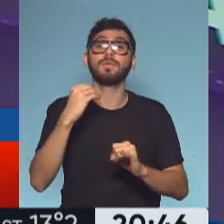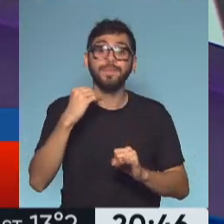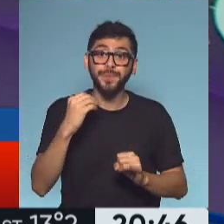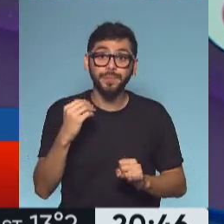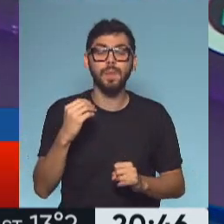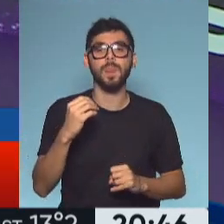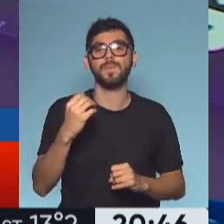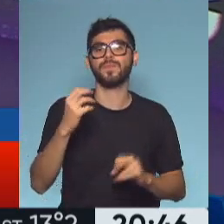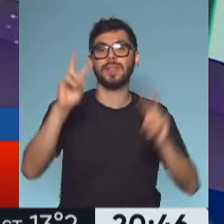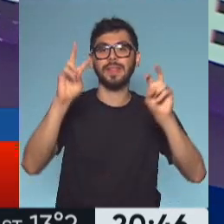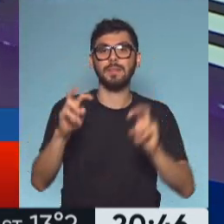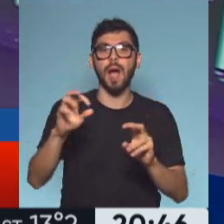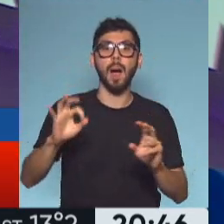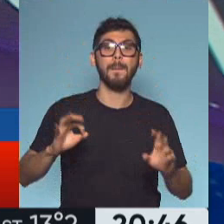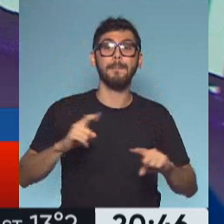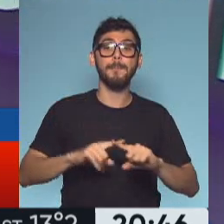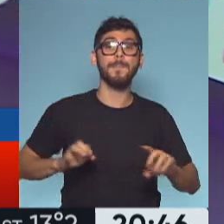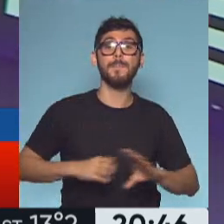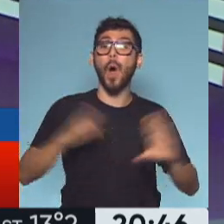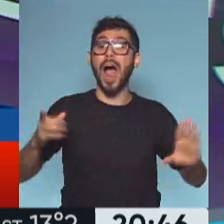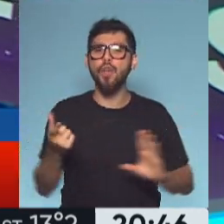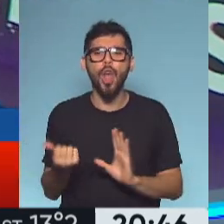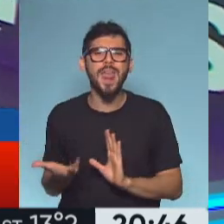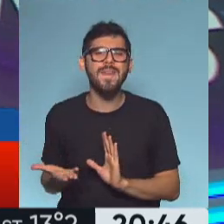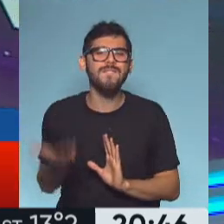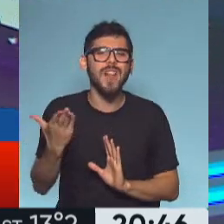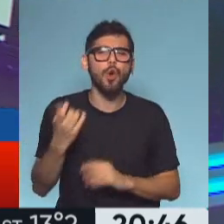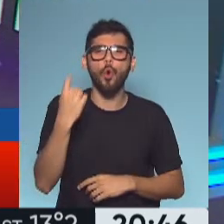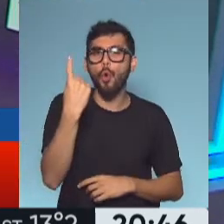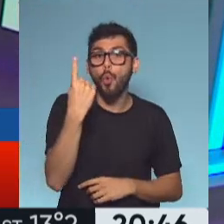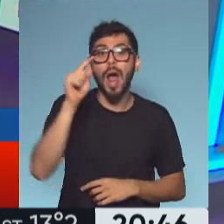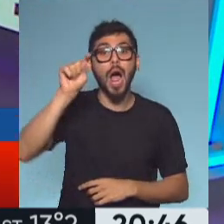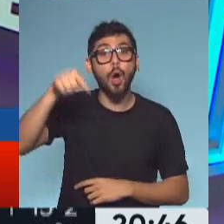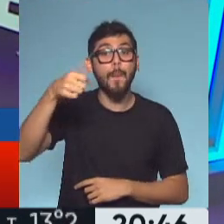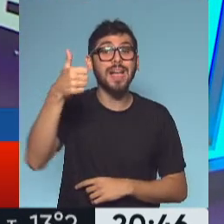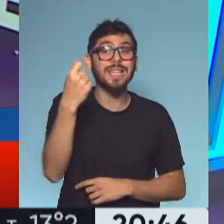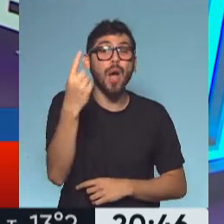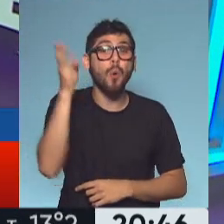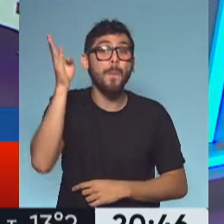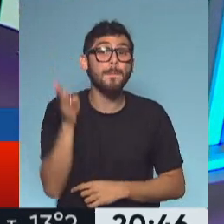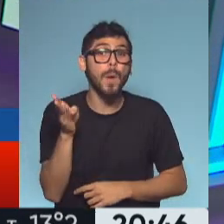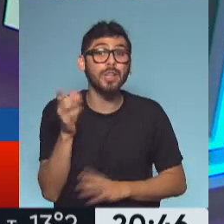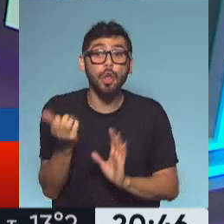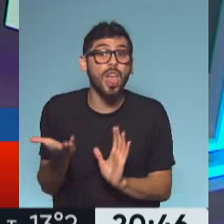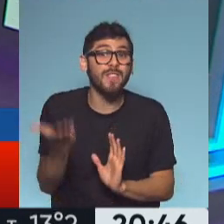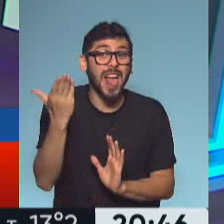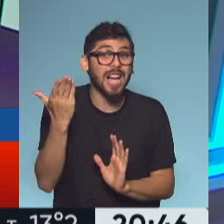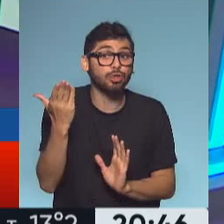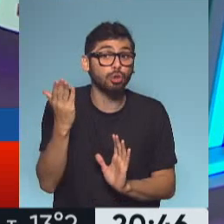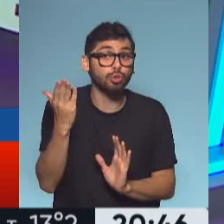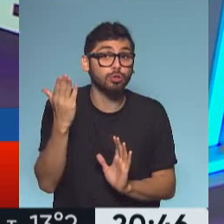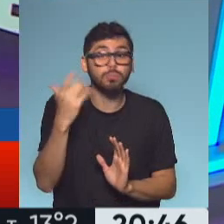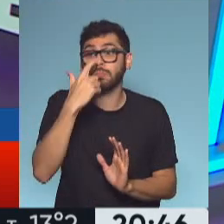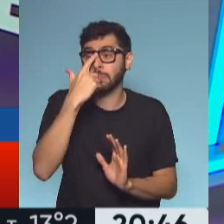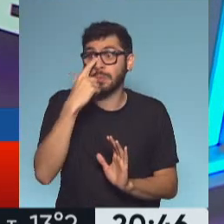ejemplo, de la inflación anual es del 1.61 en promedio, quiero decir, es un país, tanto este dato